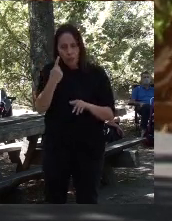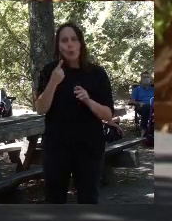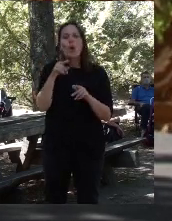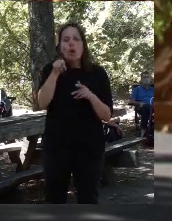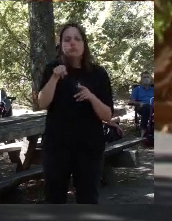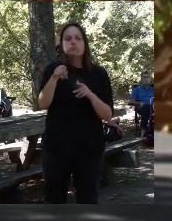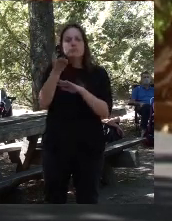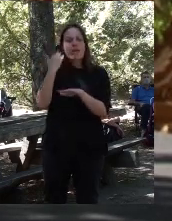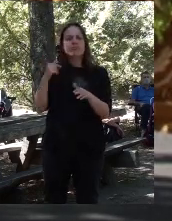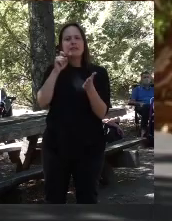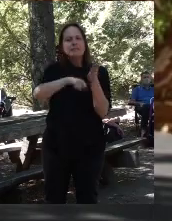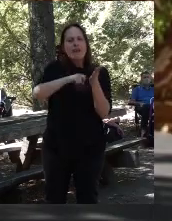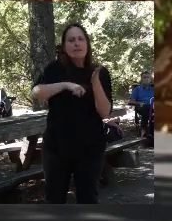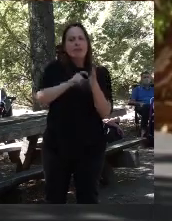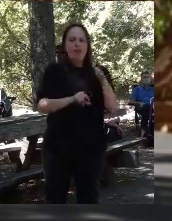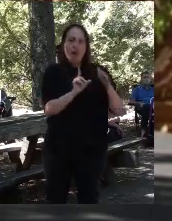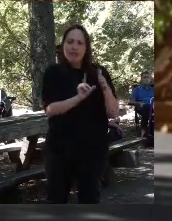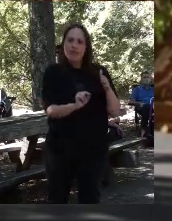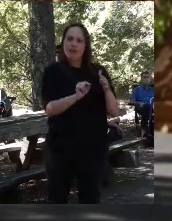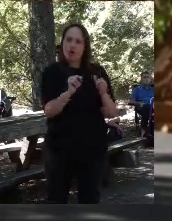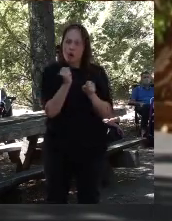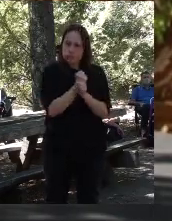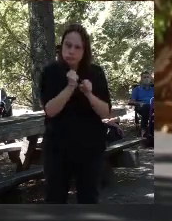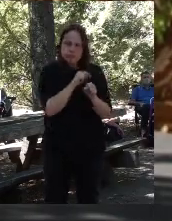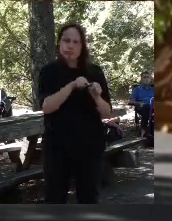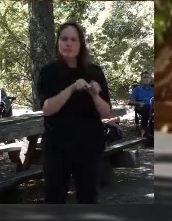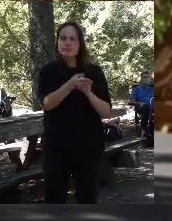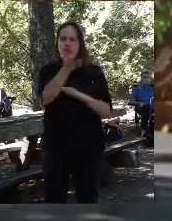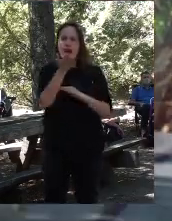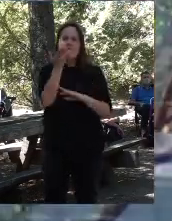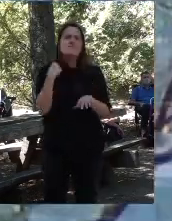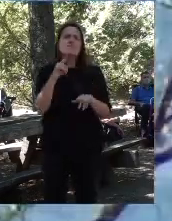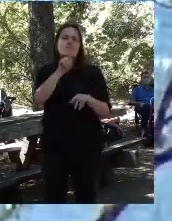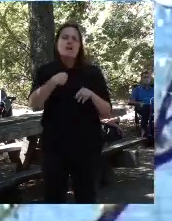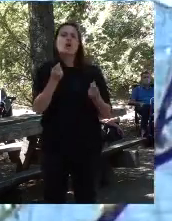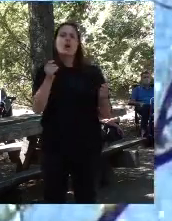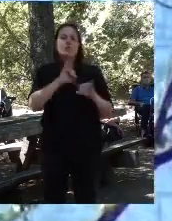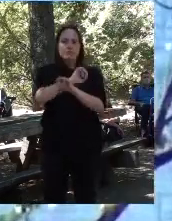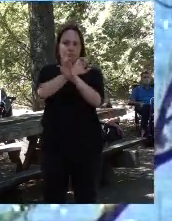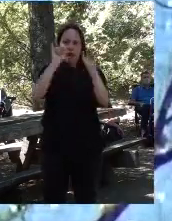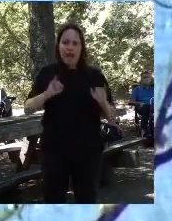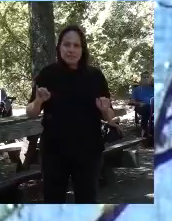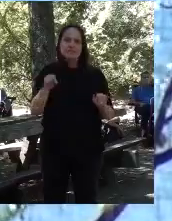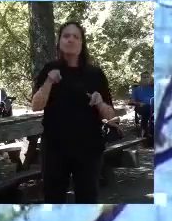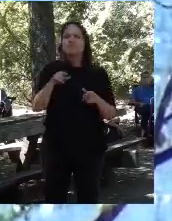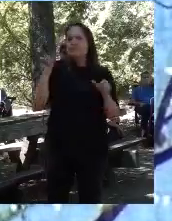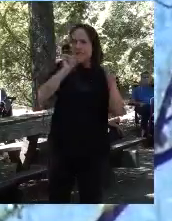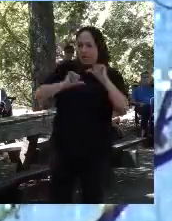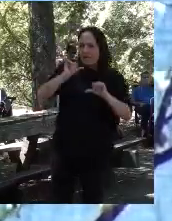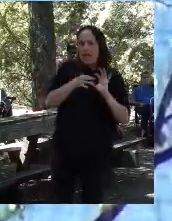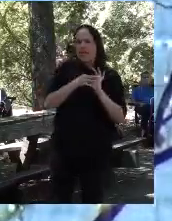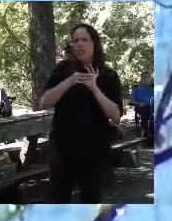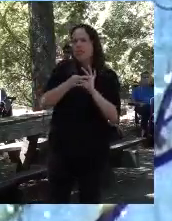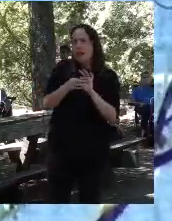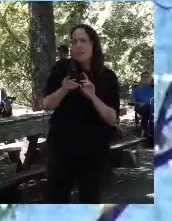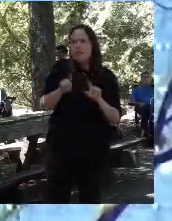área fue destinada a la paz y a la ciencia. Y a nadie se le podía ocurrir en esos momentos que años después